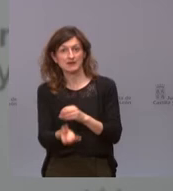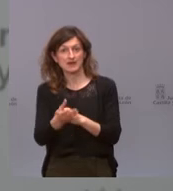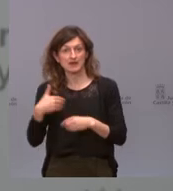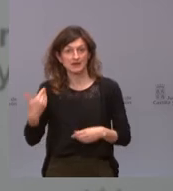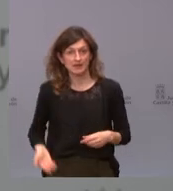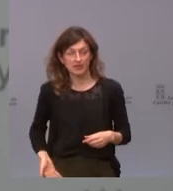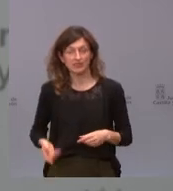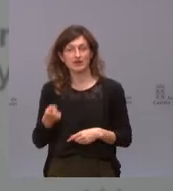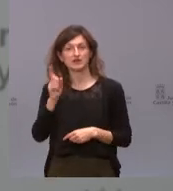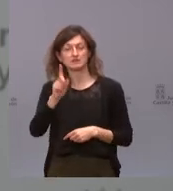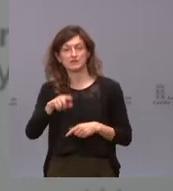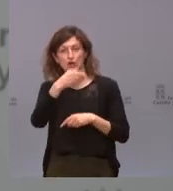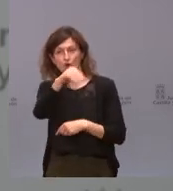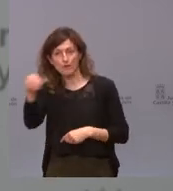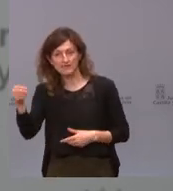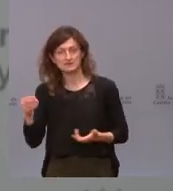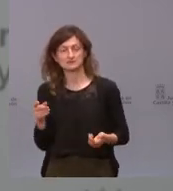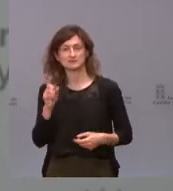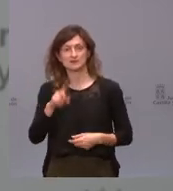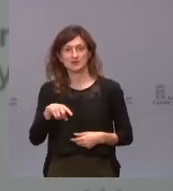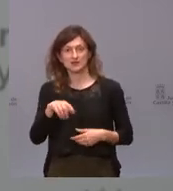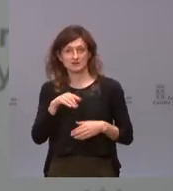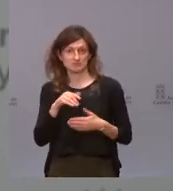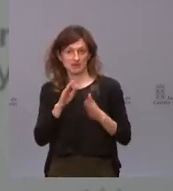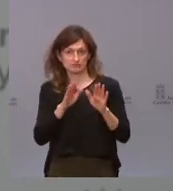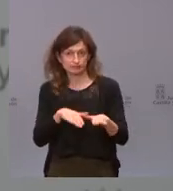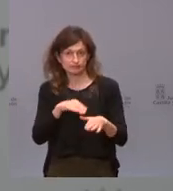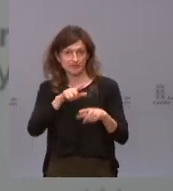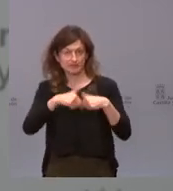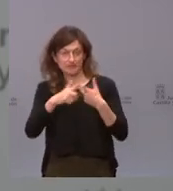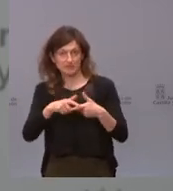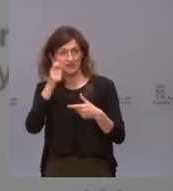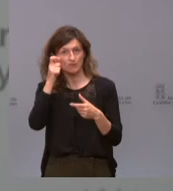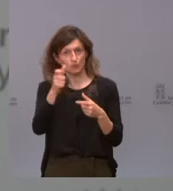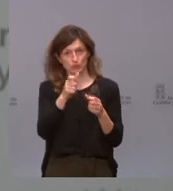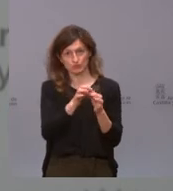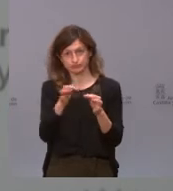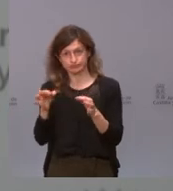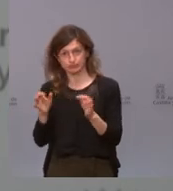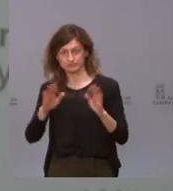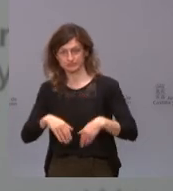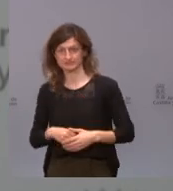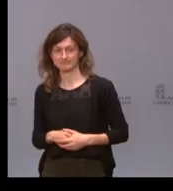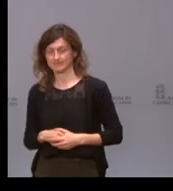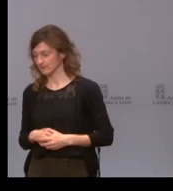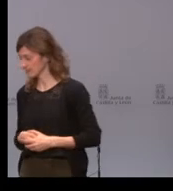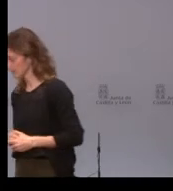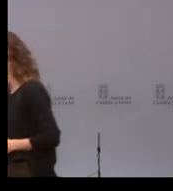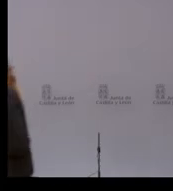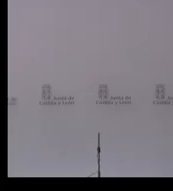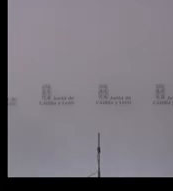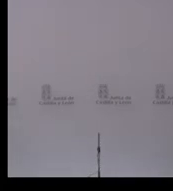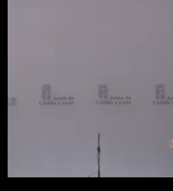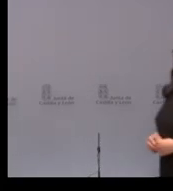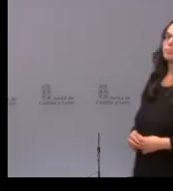en favor de los jóvenes en favor de las familias y en favor del mundo rural sigue estarlo de